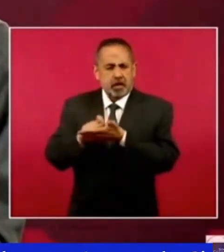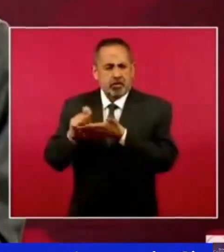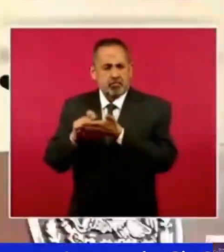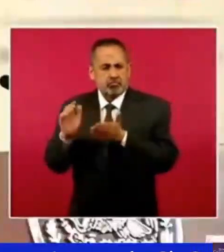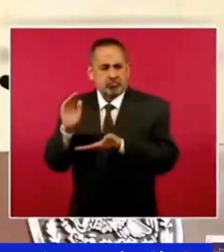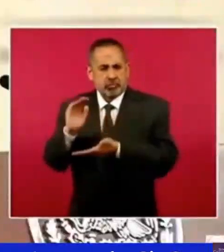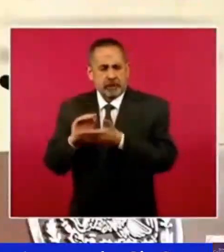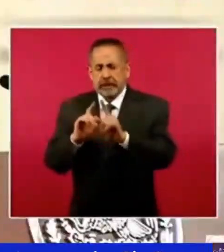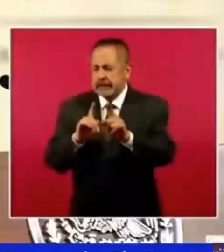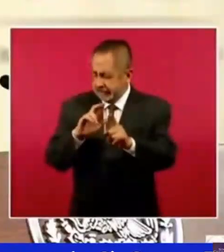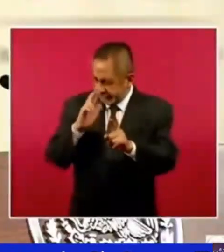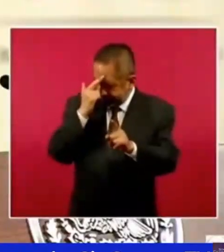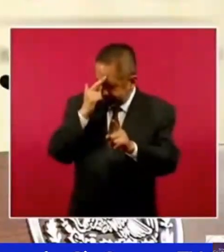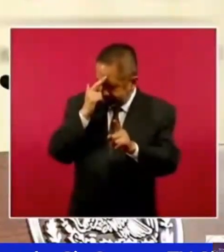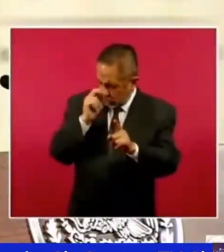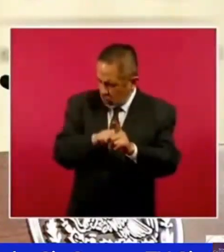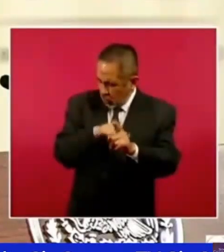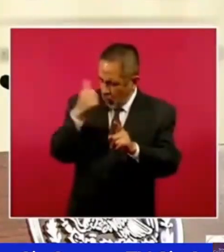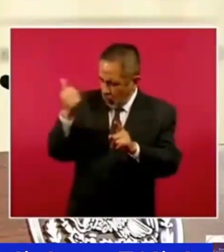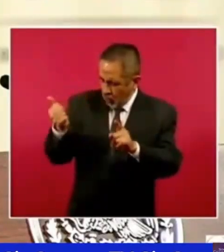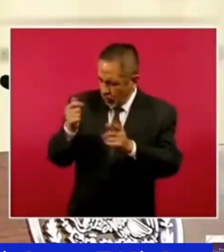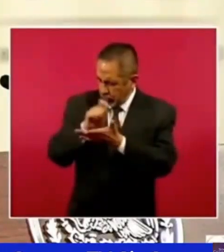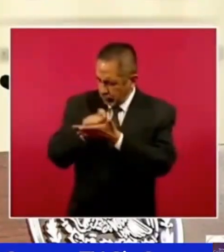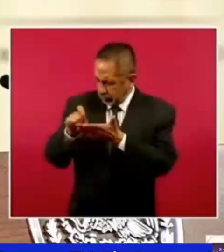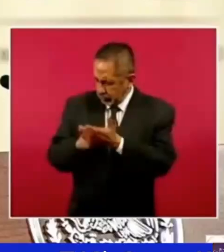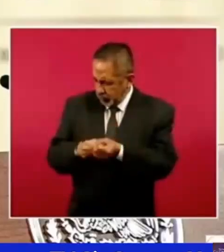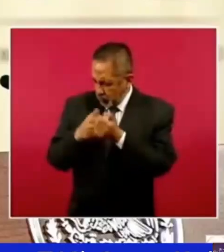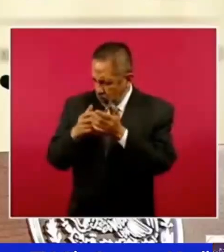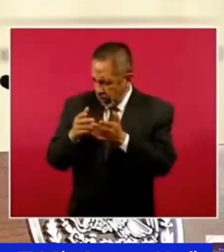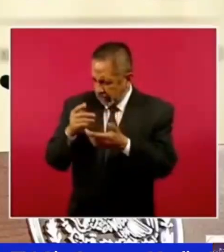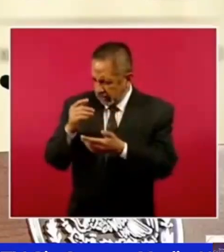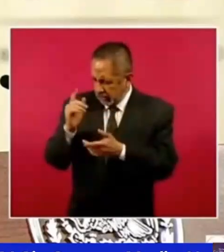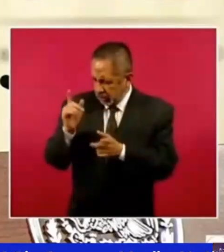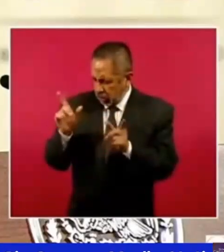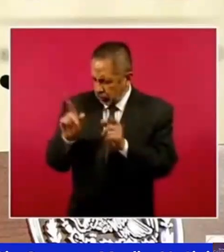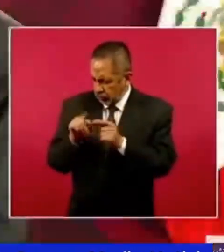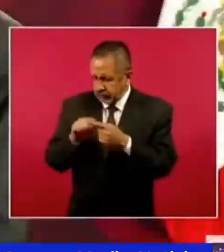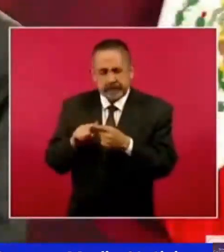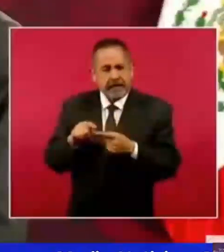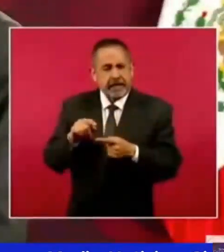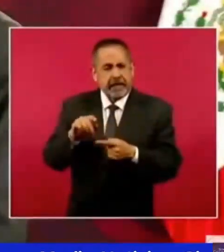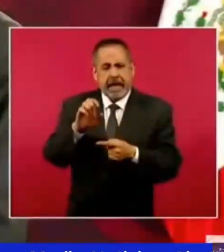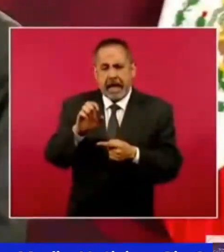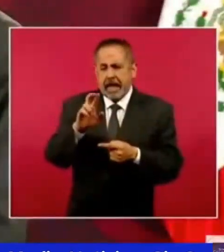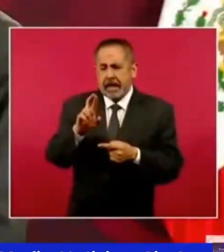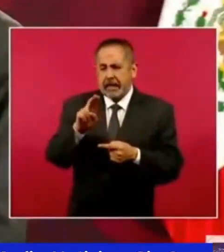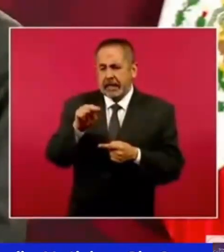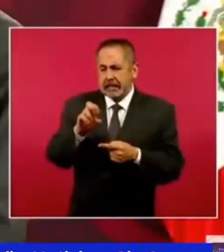Pero ahorita me voy a acordar de un poemínimo de Ernesto Cardenal,